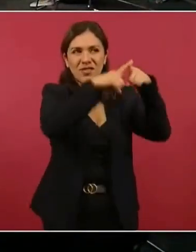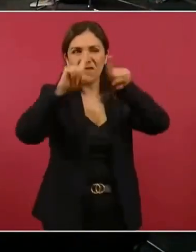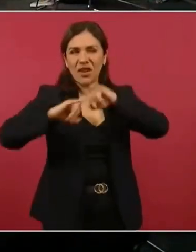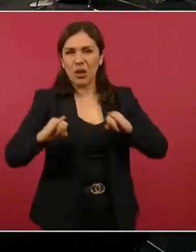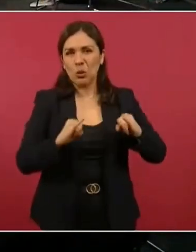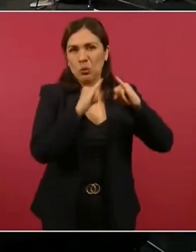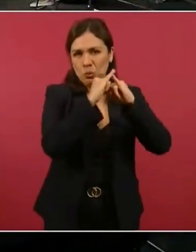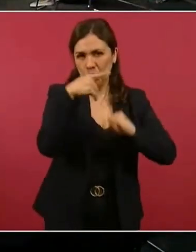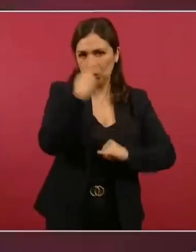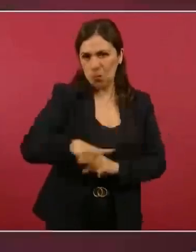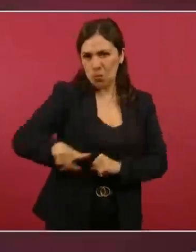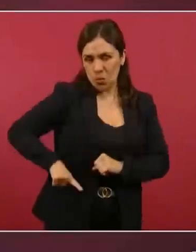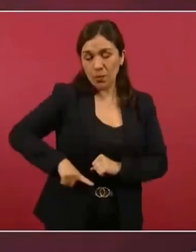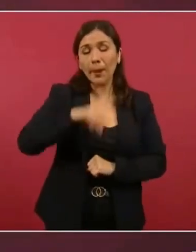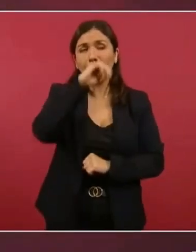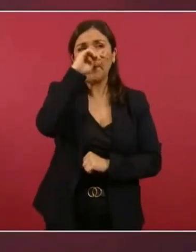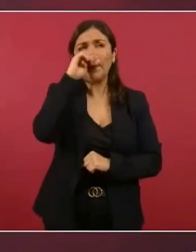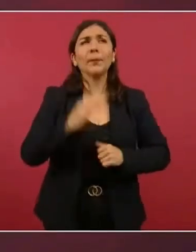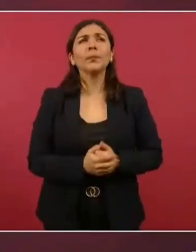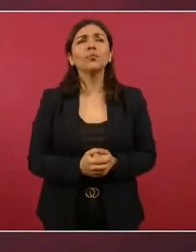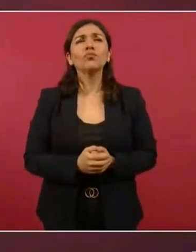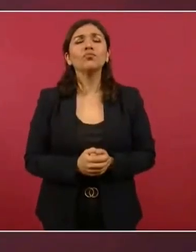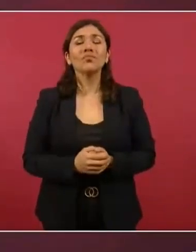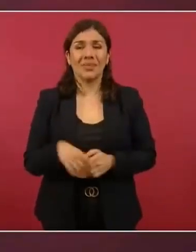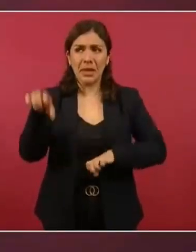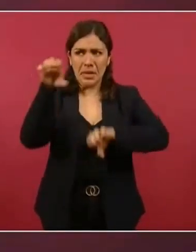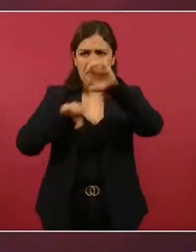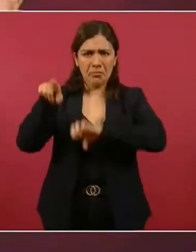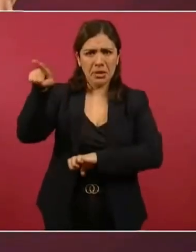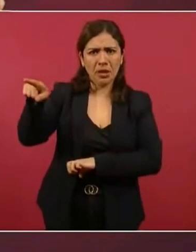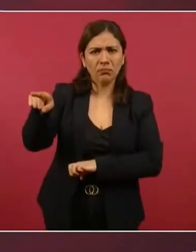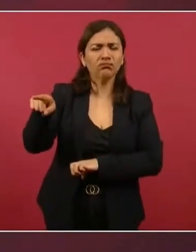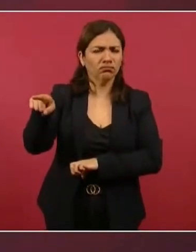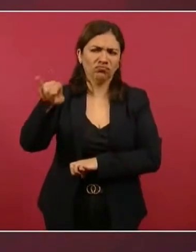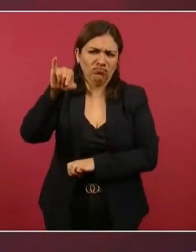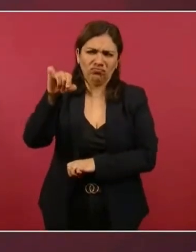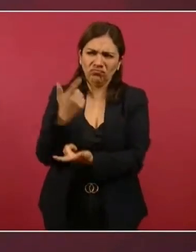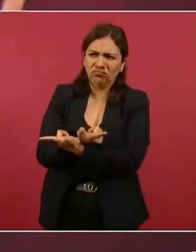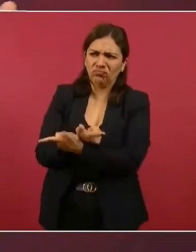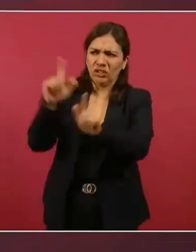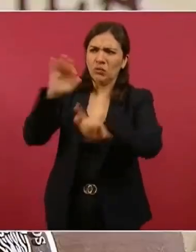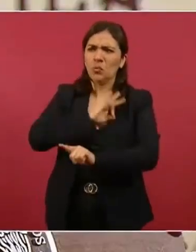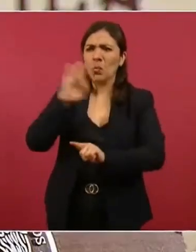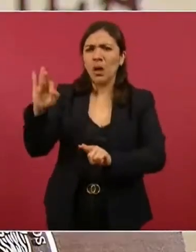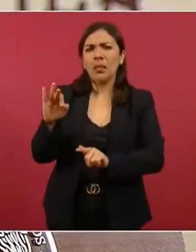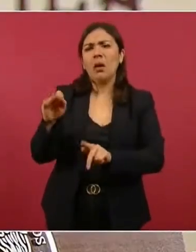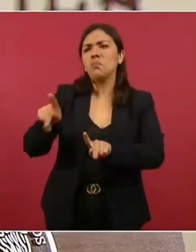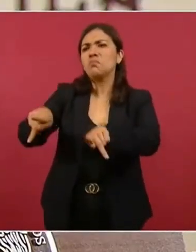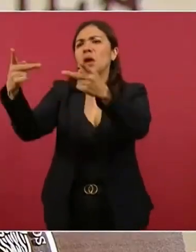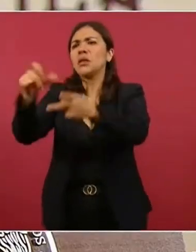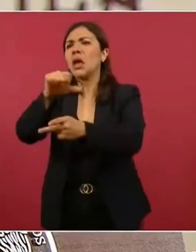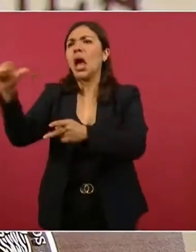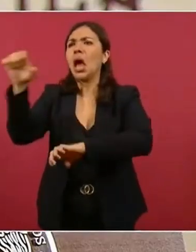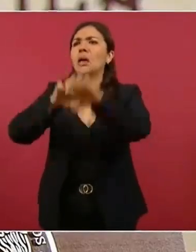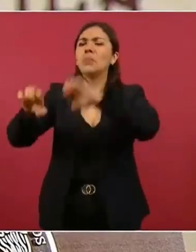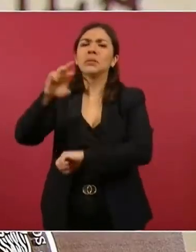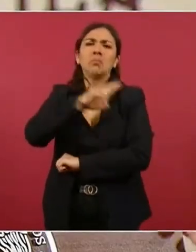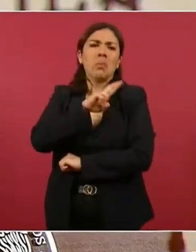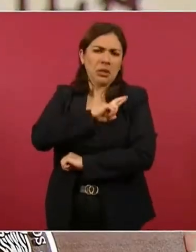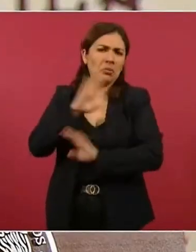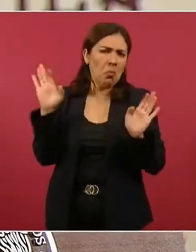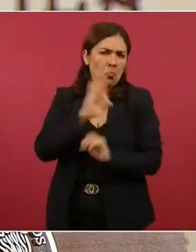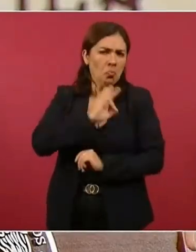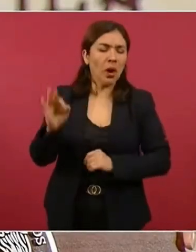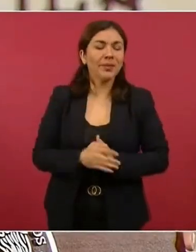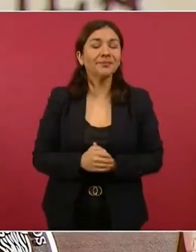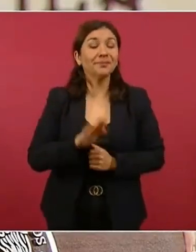públicas gubernamentales. La empresa, por supuesto, ha sido libre de proveer al sector privado. Pero adicional